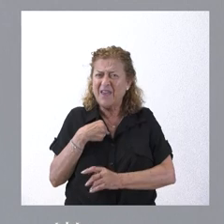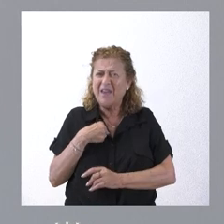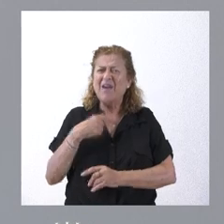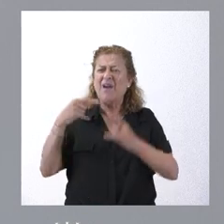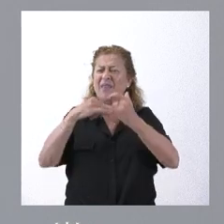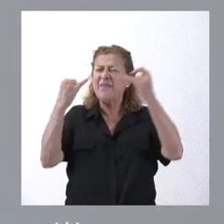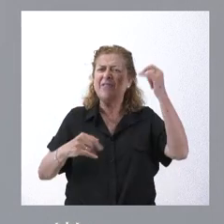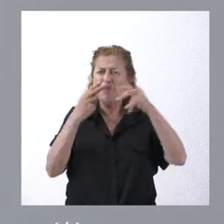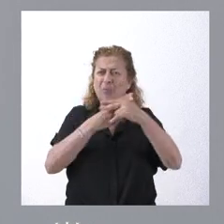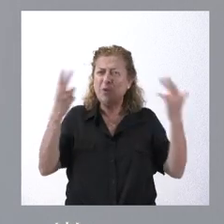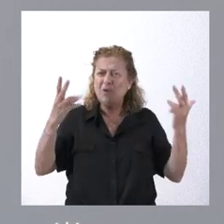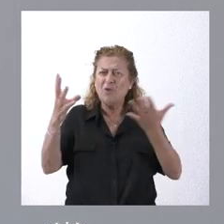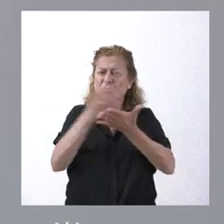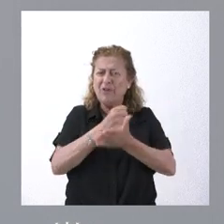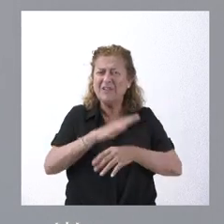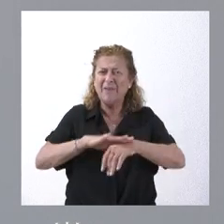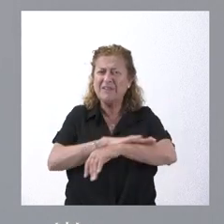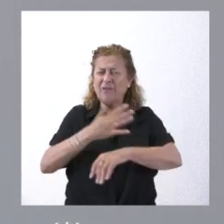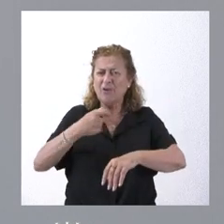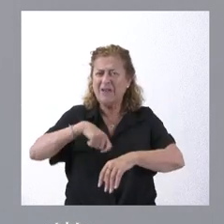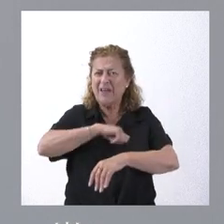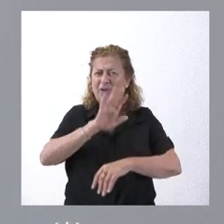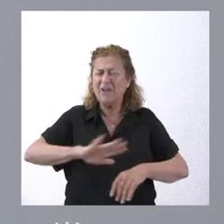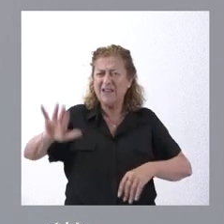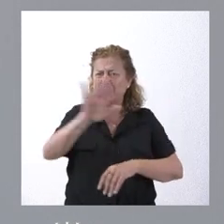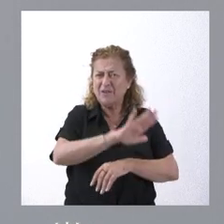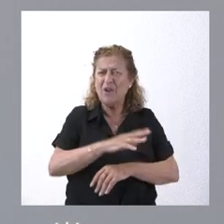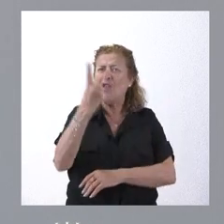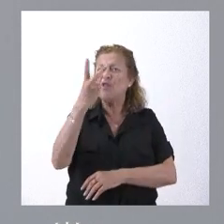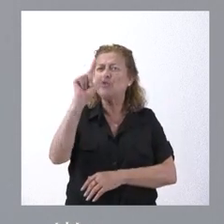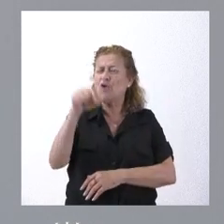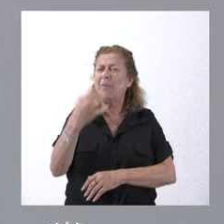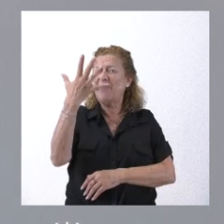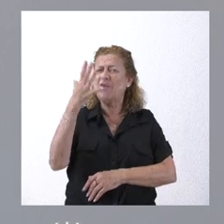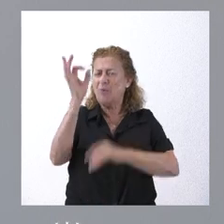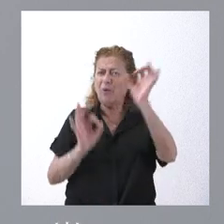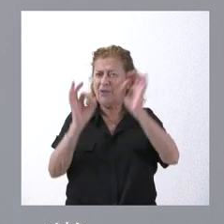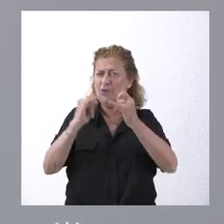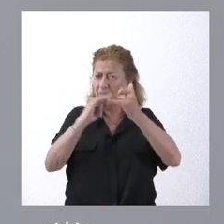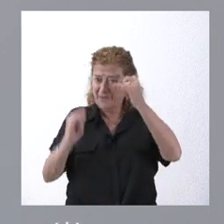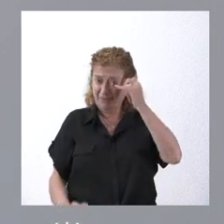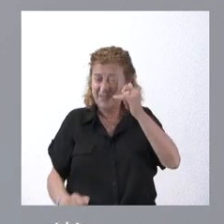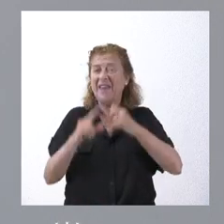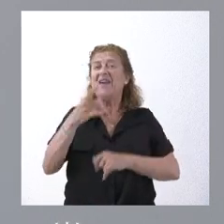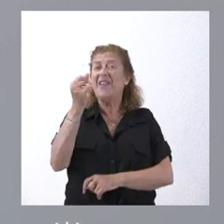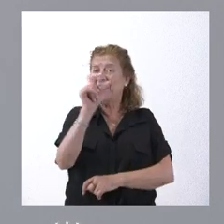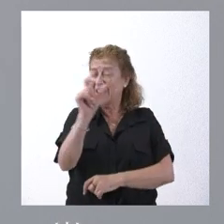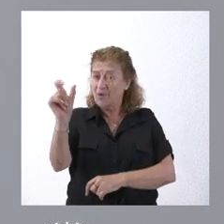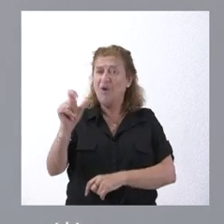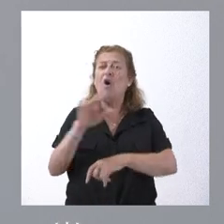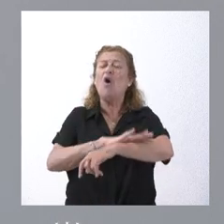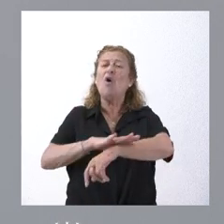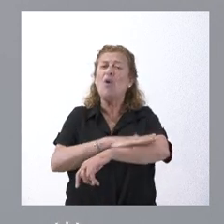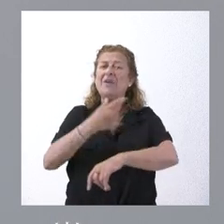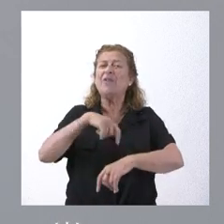déficit público del conjunto de las administraciones nacionales españolas de 2,5% y de esa cantidad se reservaba al Gobierno de España,